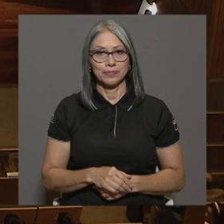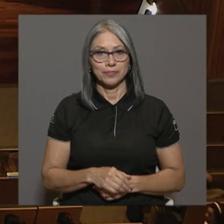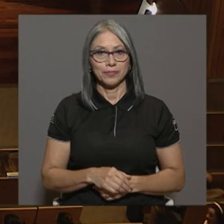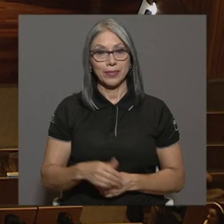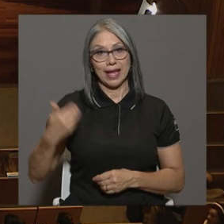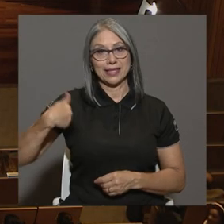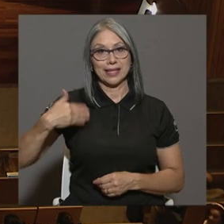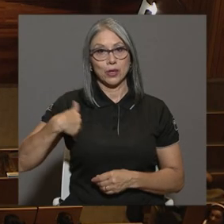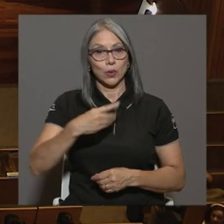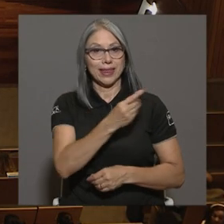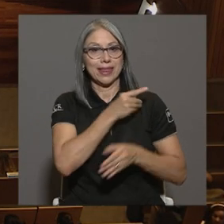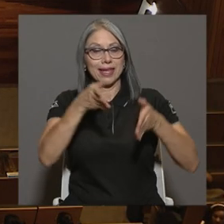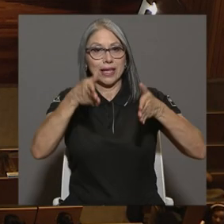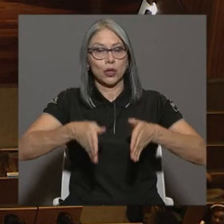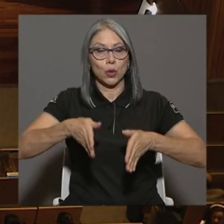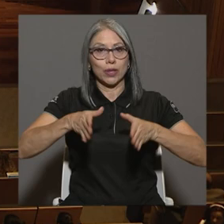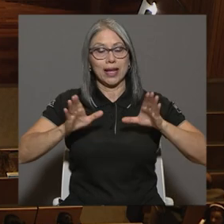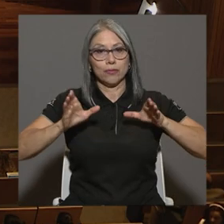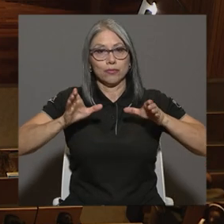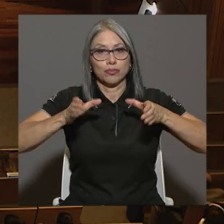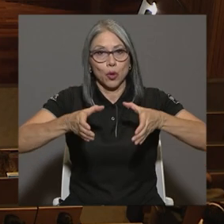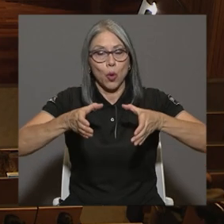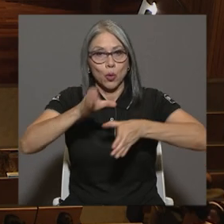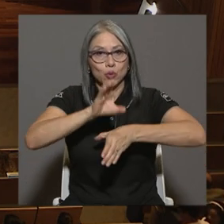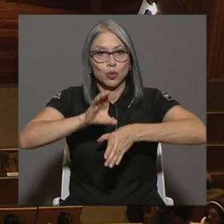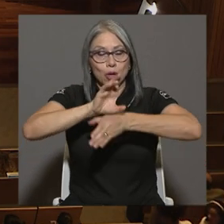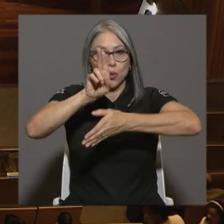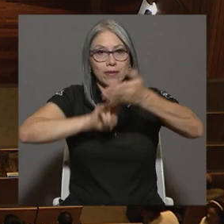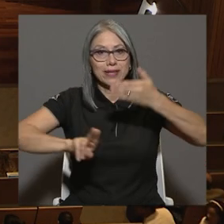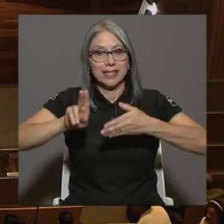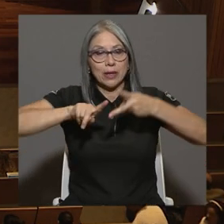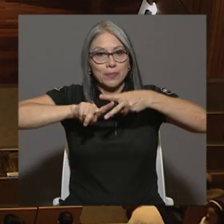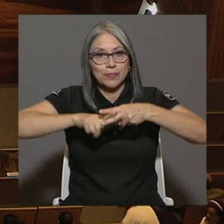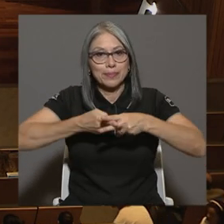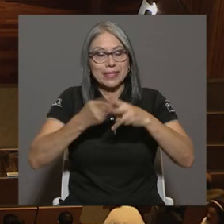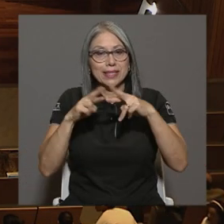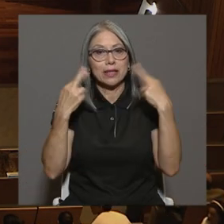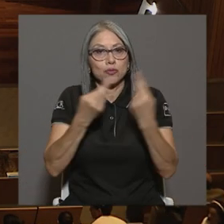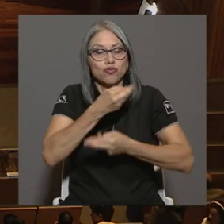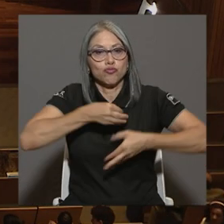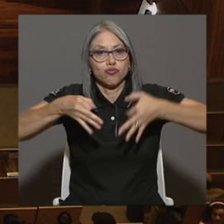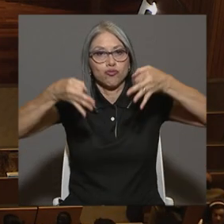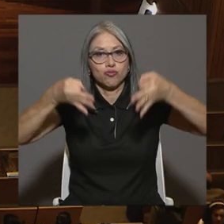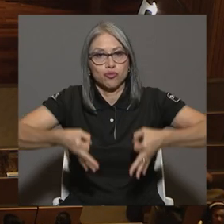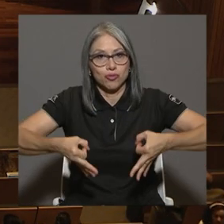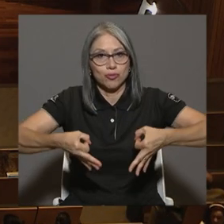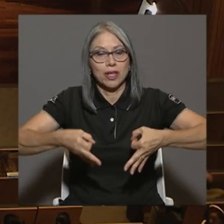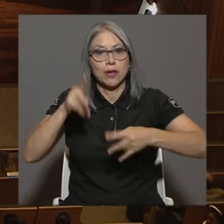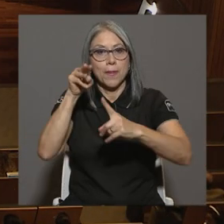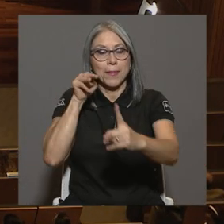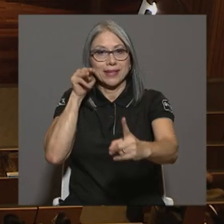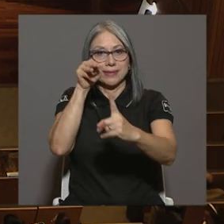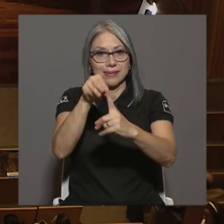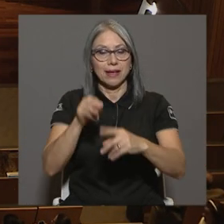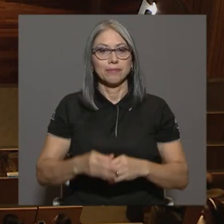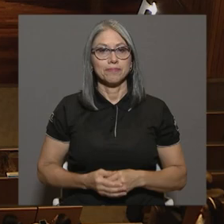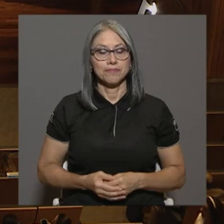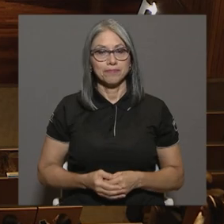El señor director del Consejo Universitario hará la apertura de la sesión solemne y procederá a dar su mensaje.